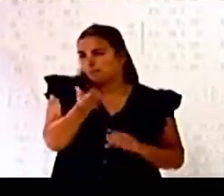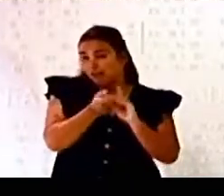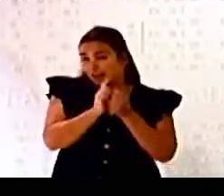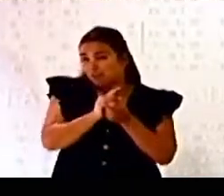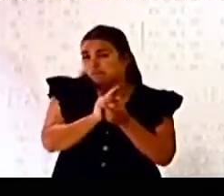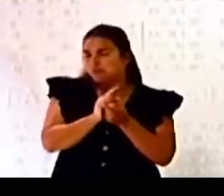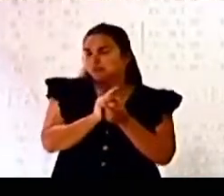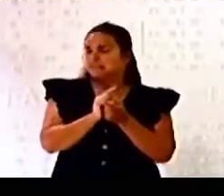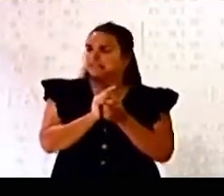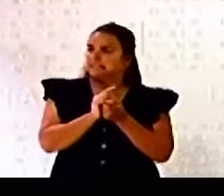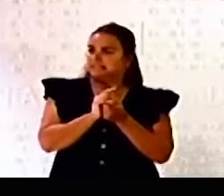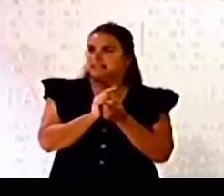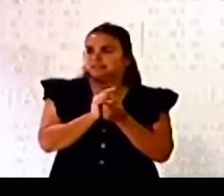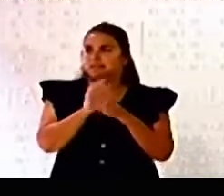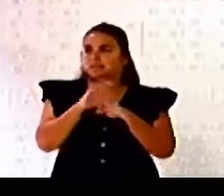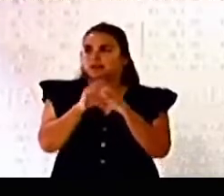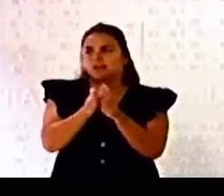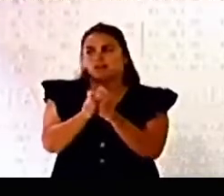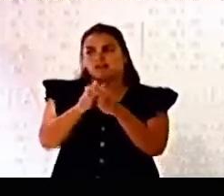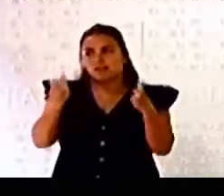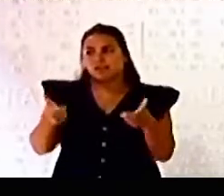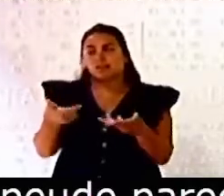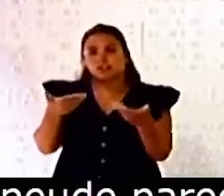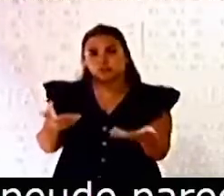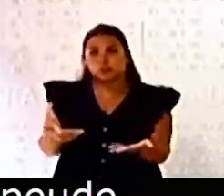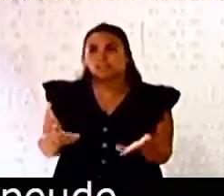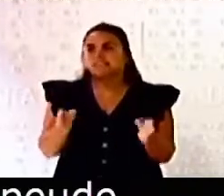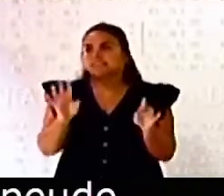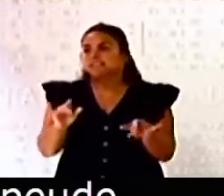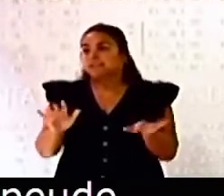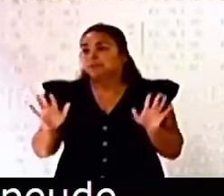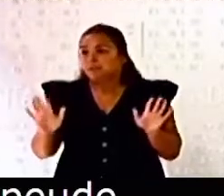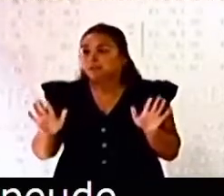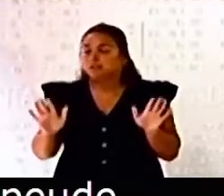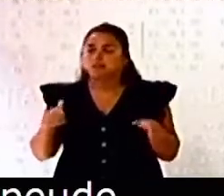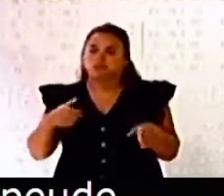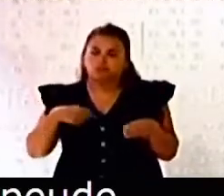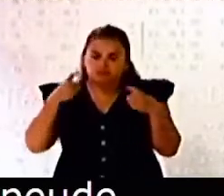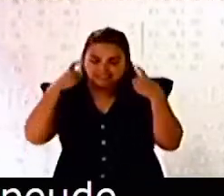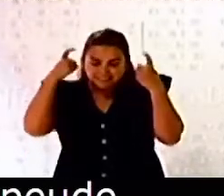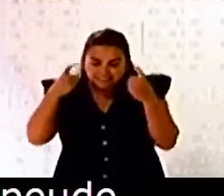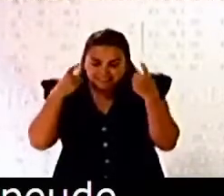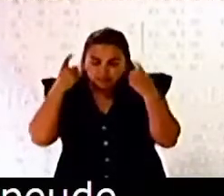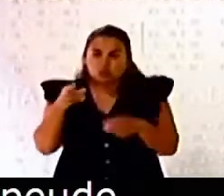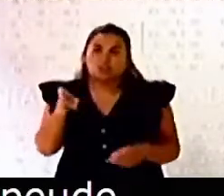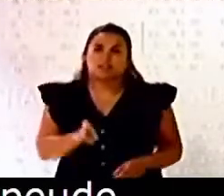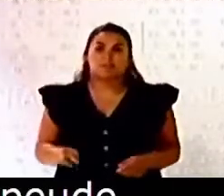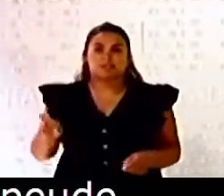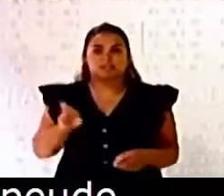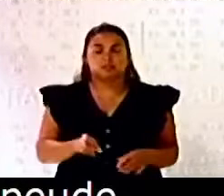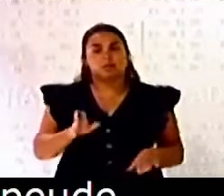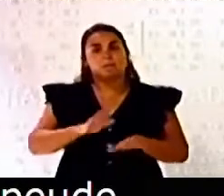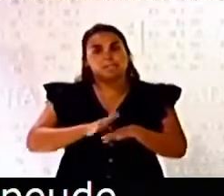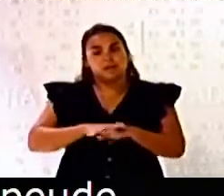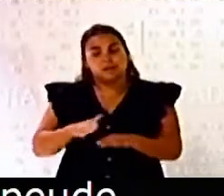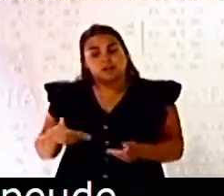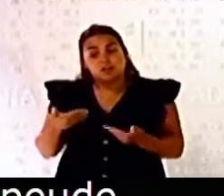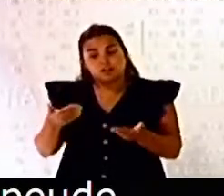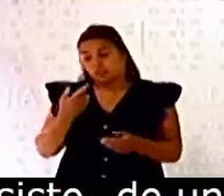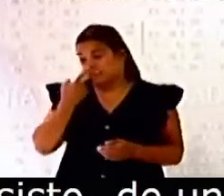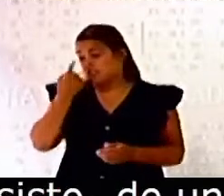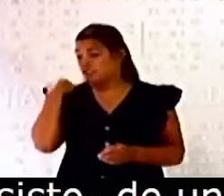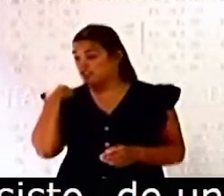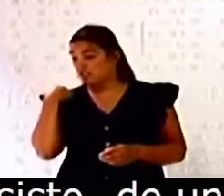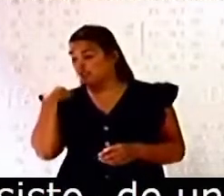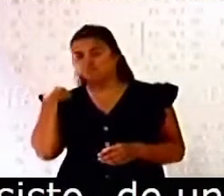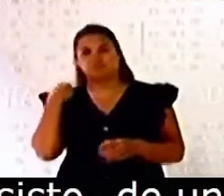modificación del incremento de la ayuda, pero es el intento, insisto, de unas ayudas que el año pasado